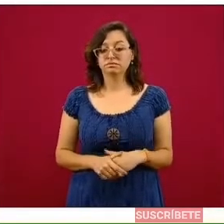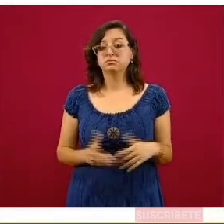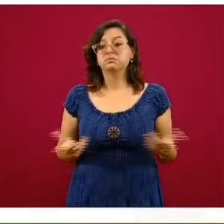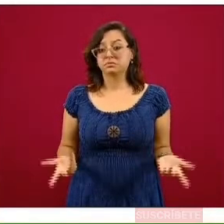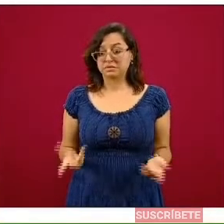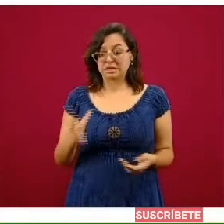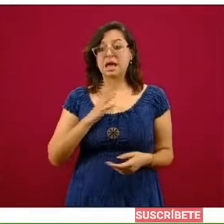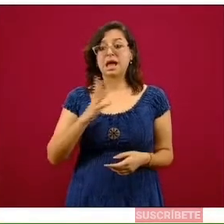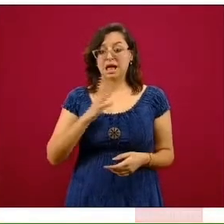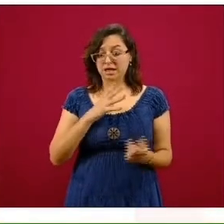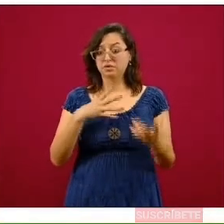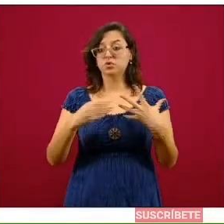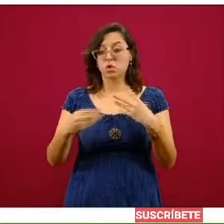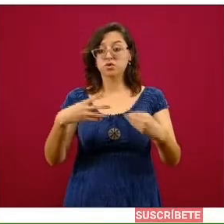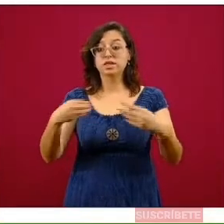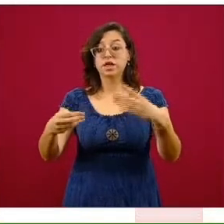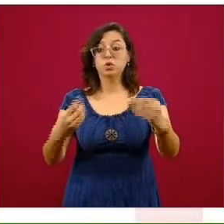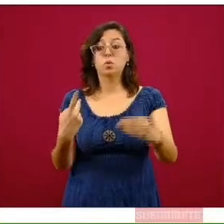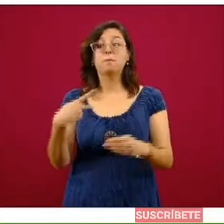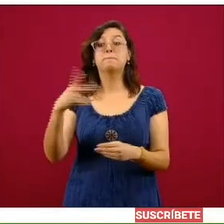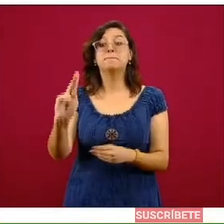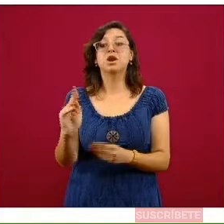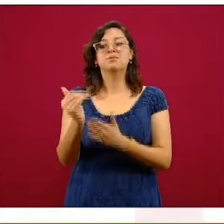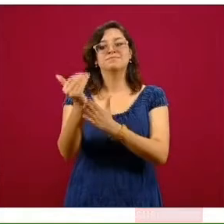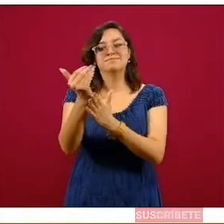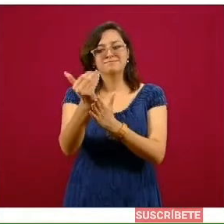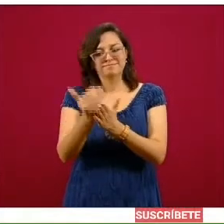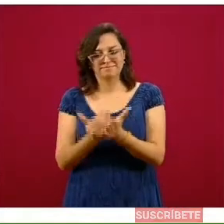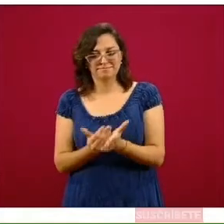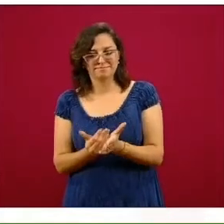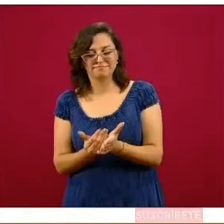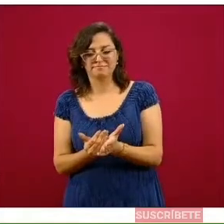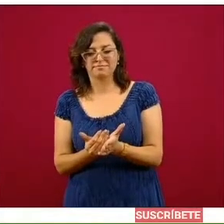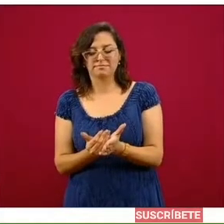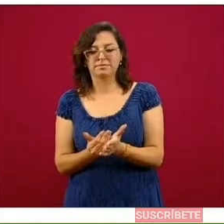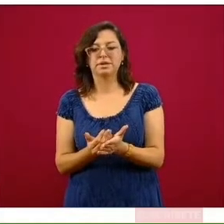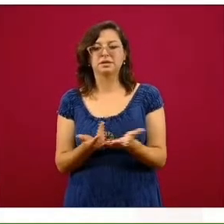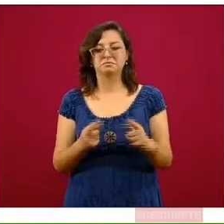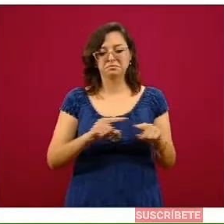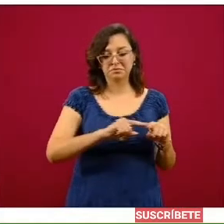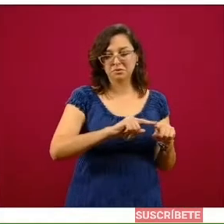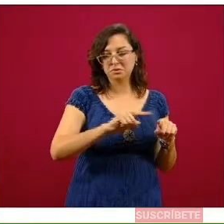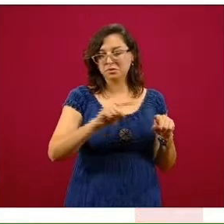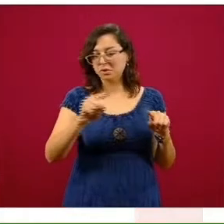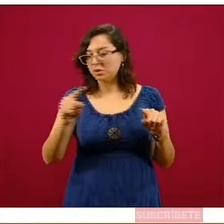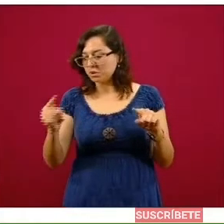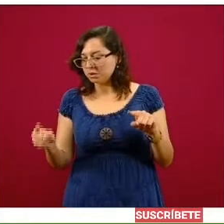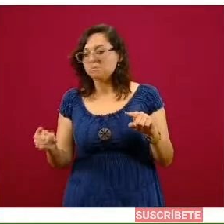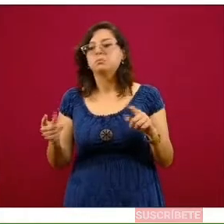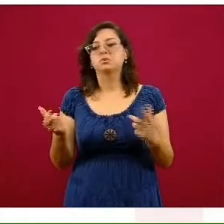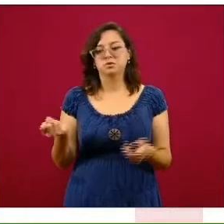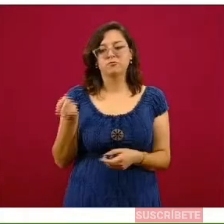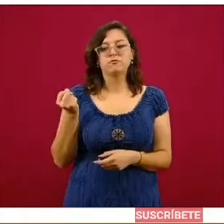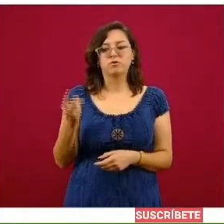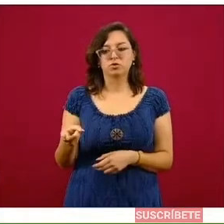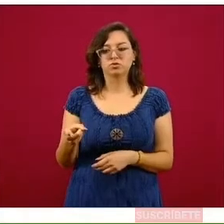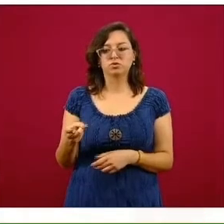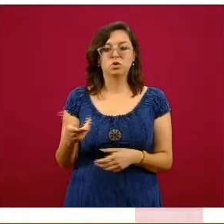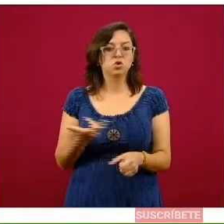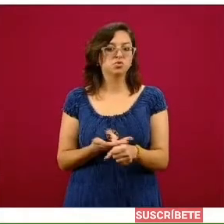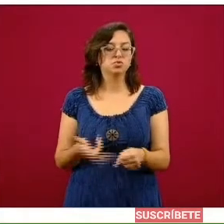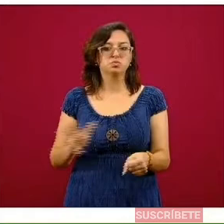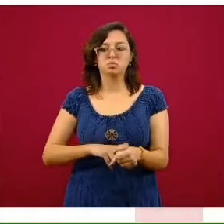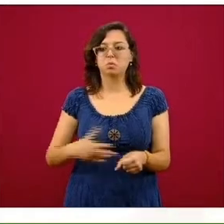curva epidémica, pero el tamaño de la curva epidémica resulta ser menos grande, afortunadamente. Y no se les han saturado